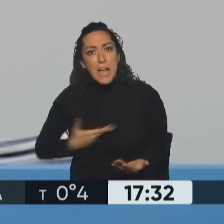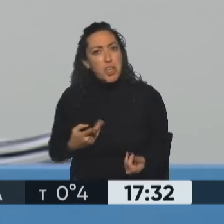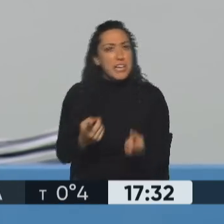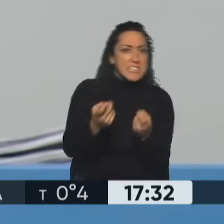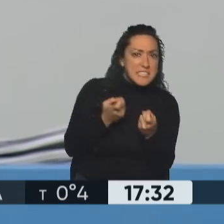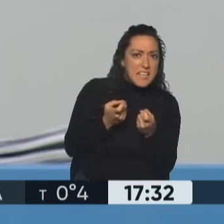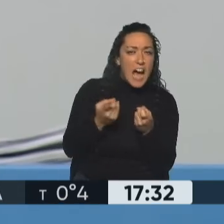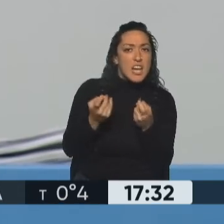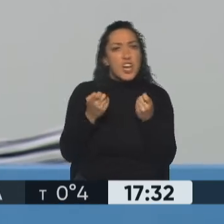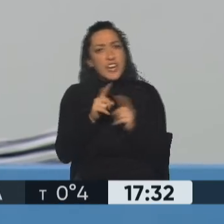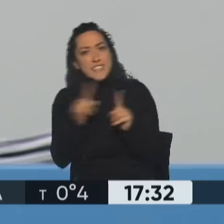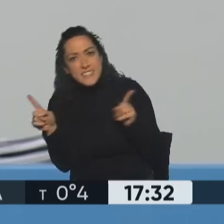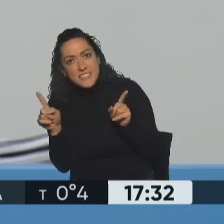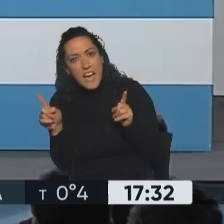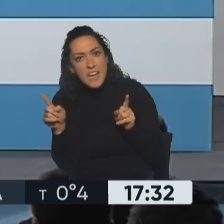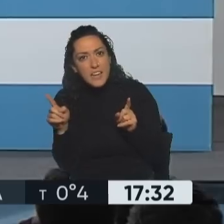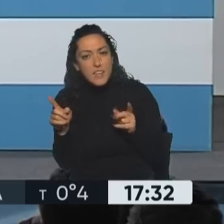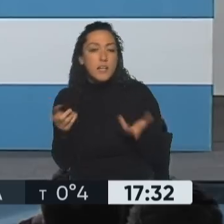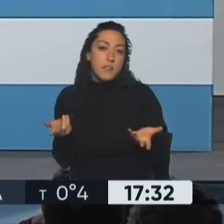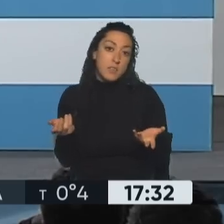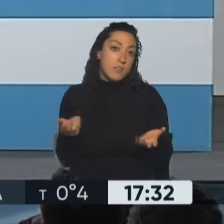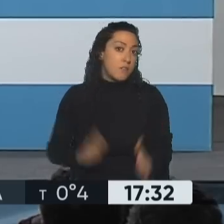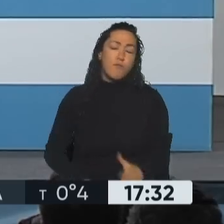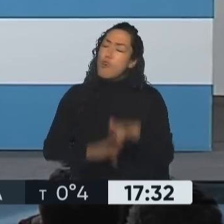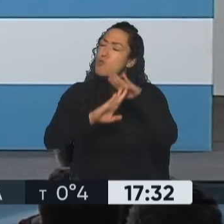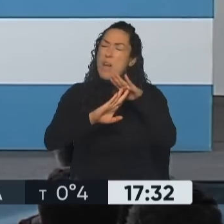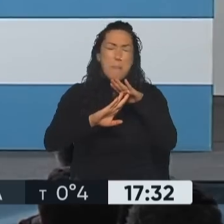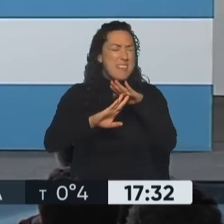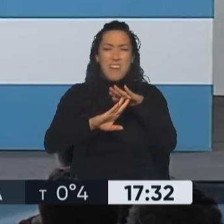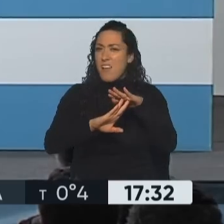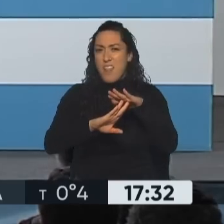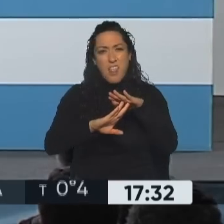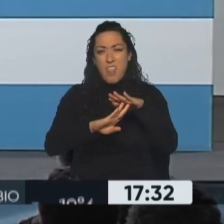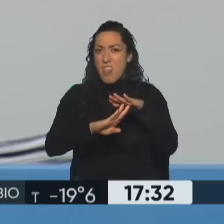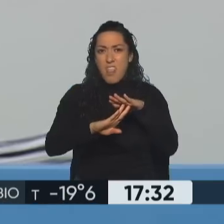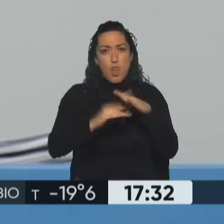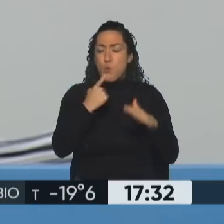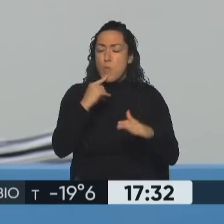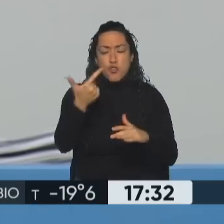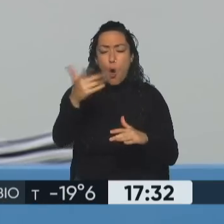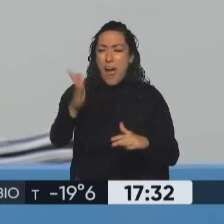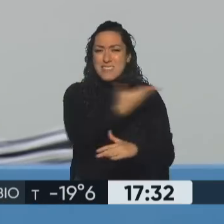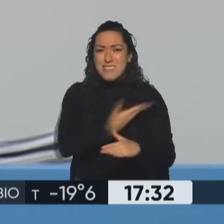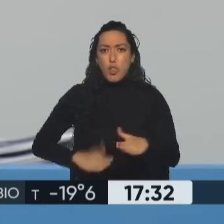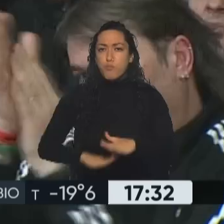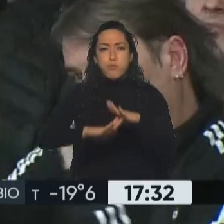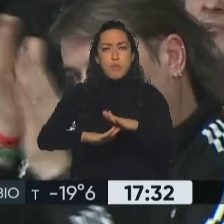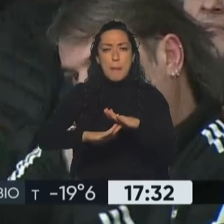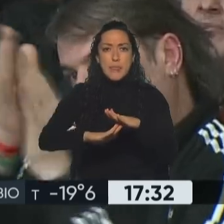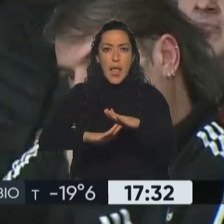¿Es innecesario? No, el Estado es imprescindible, sin lugar a dudas.